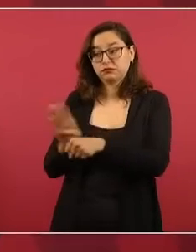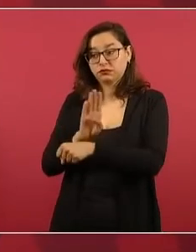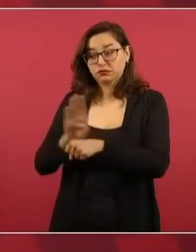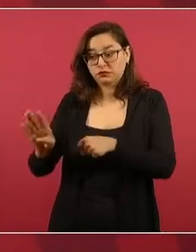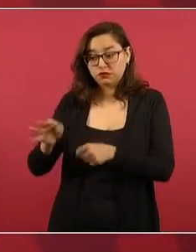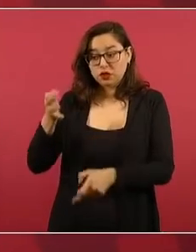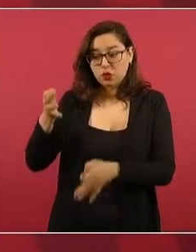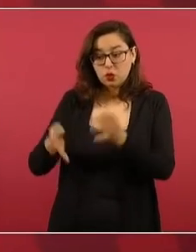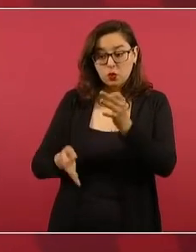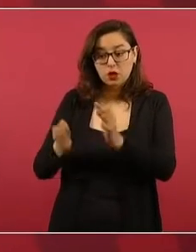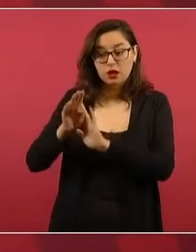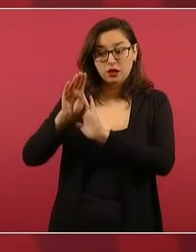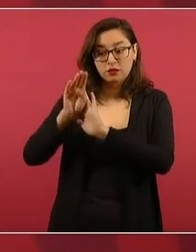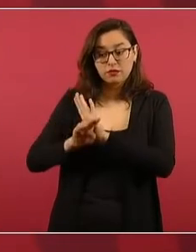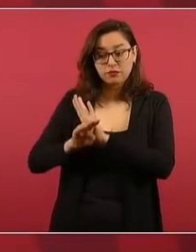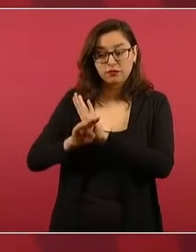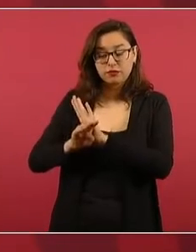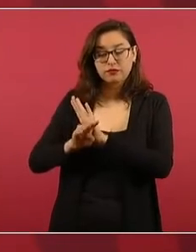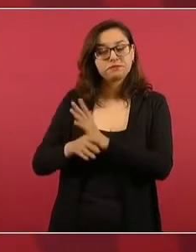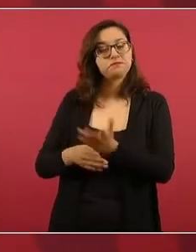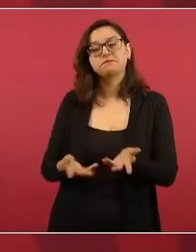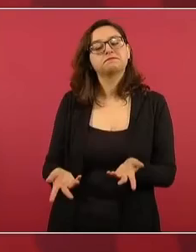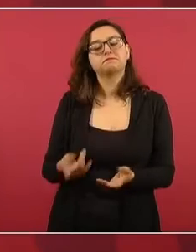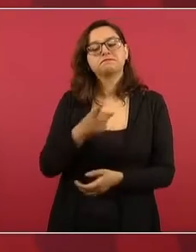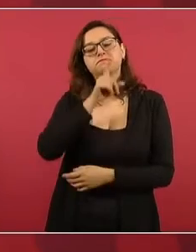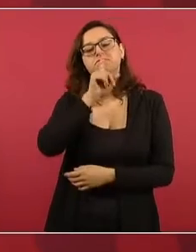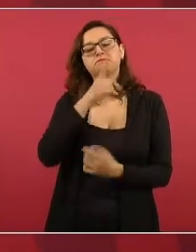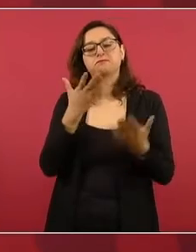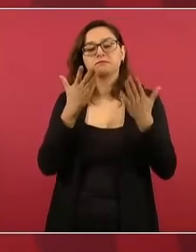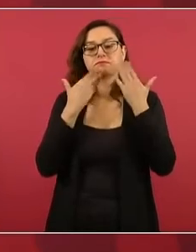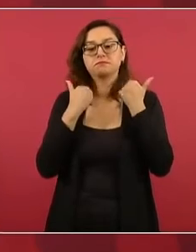enfrentar su